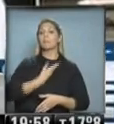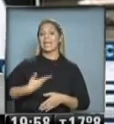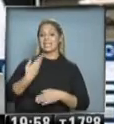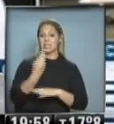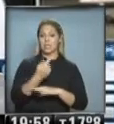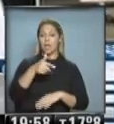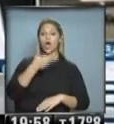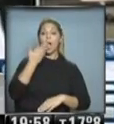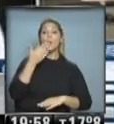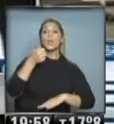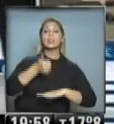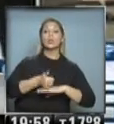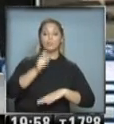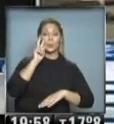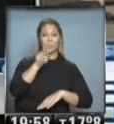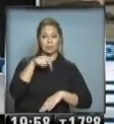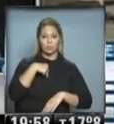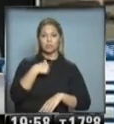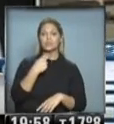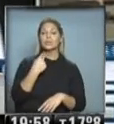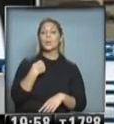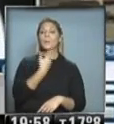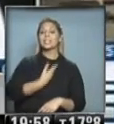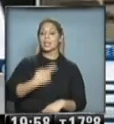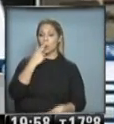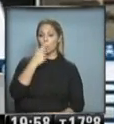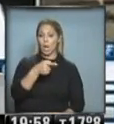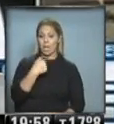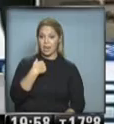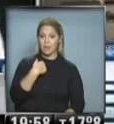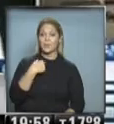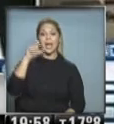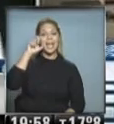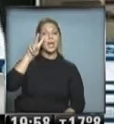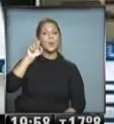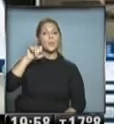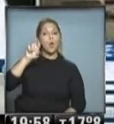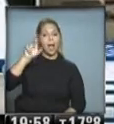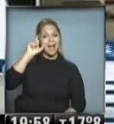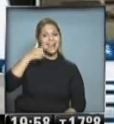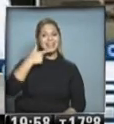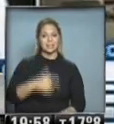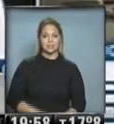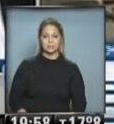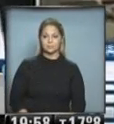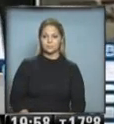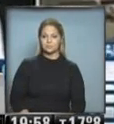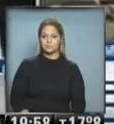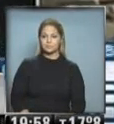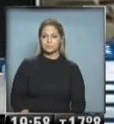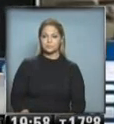haciendo uso de la palabra, allí lo vemos, el presidente de Bolivia, Evo Morales. Esa forma de chantaje,